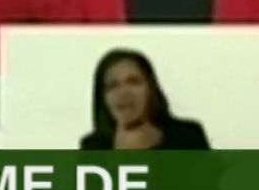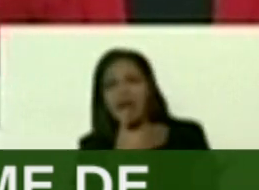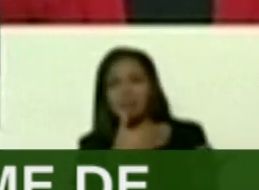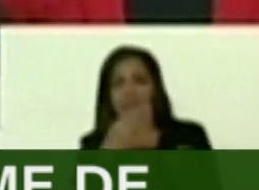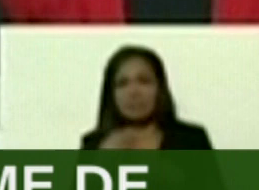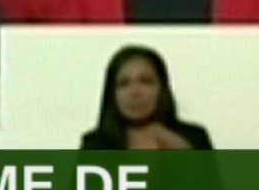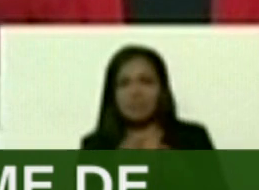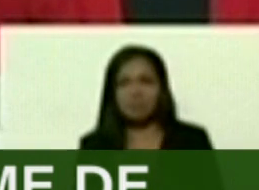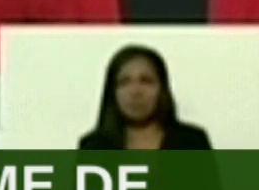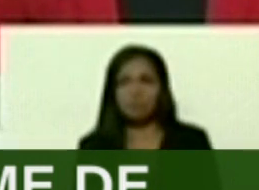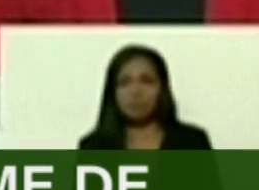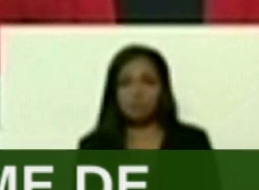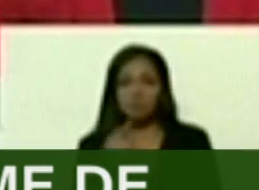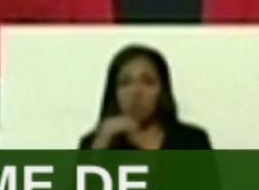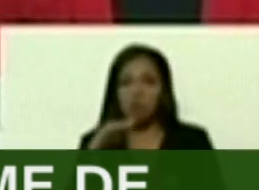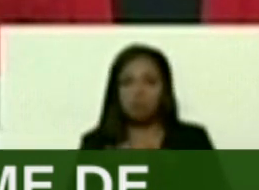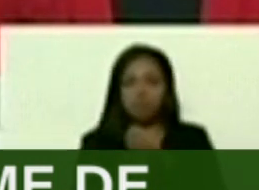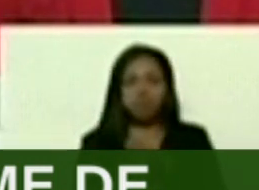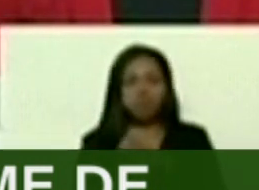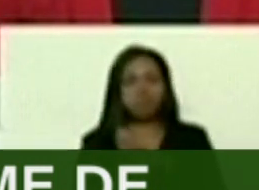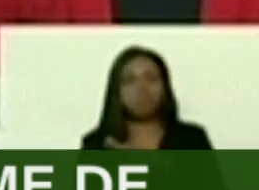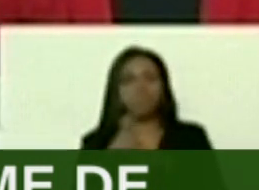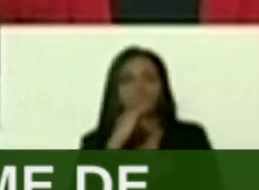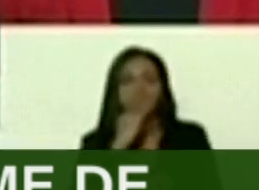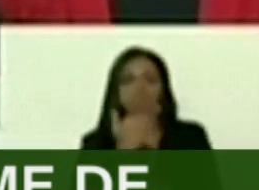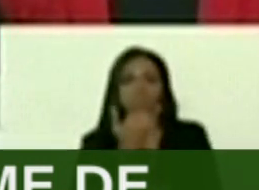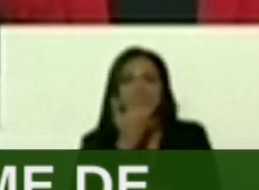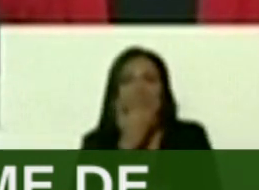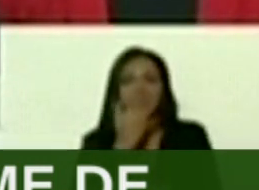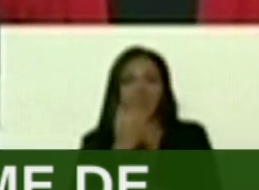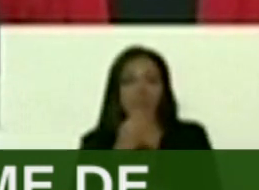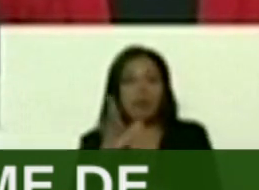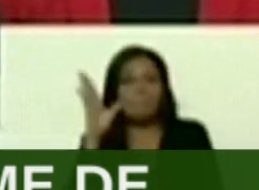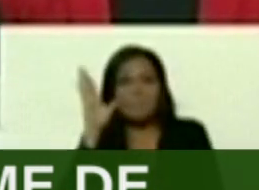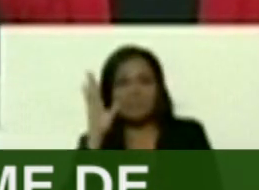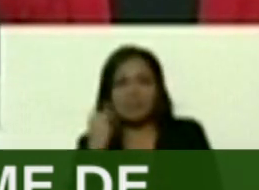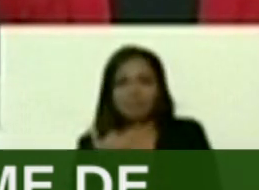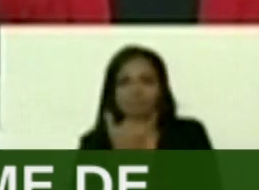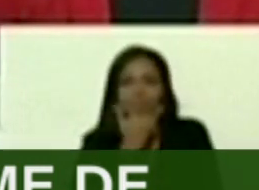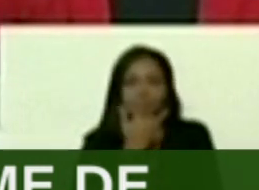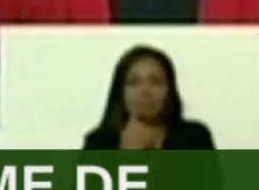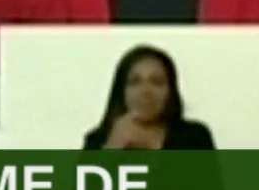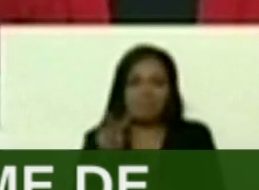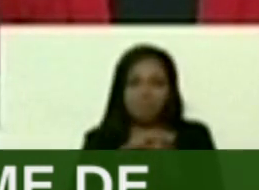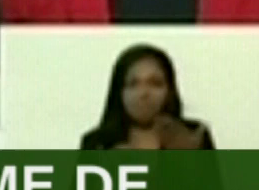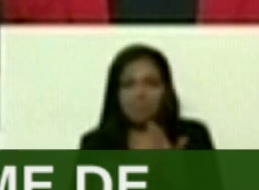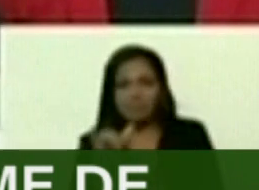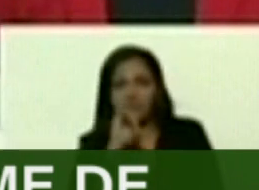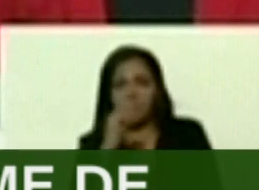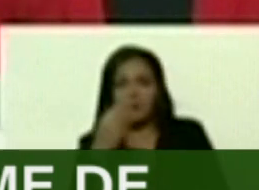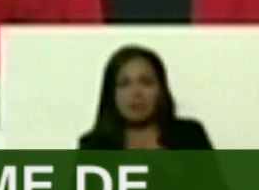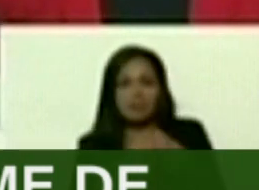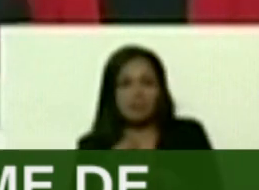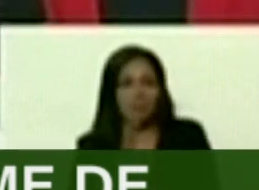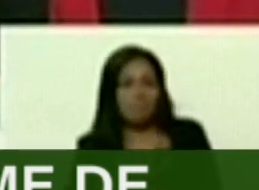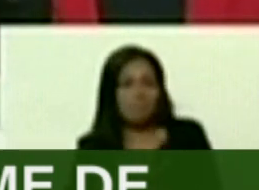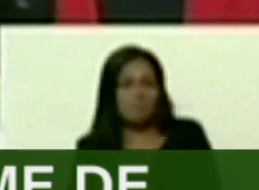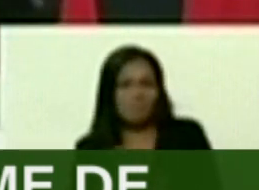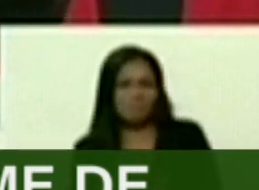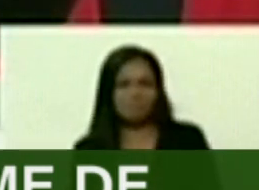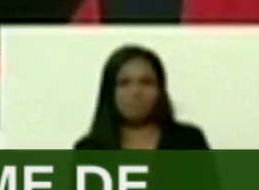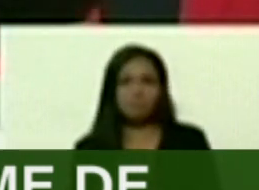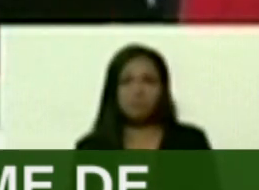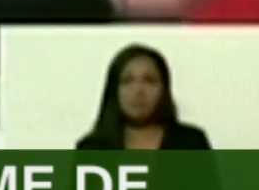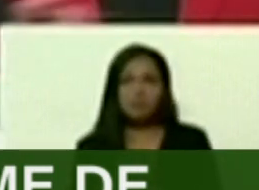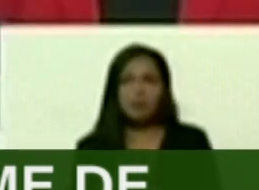comisionado. Creo que dio un paso en falso. Yo creo que la Bachelet dio un paso en falso al leer un informe que le elaboraron y que le